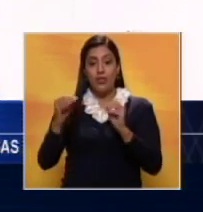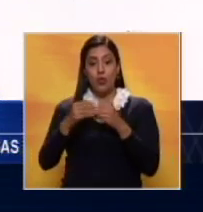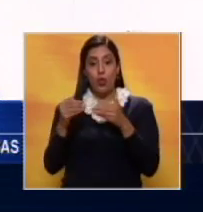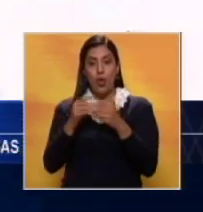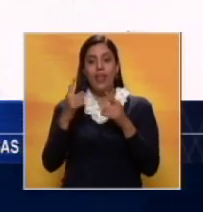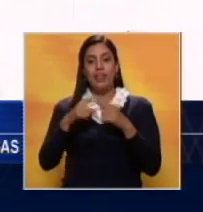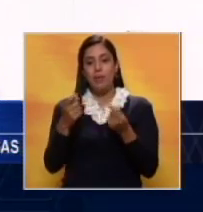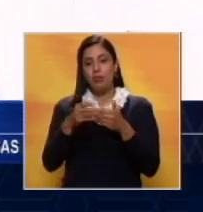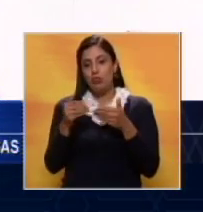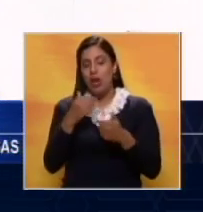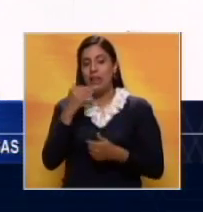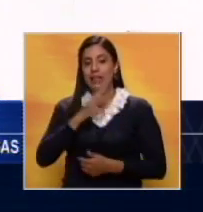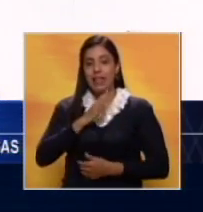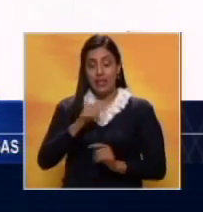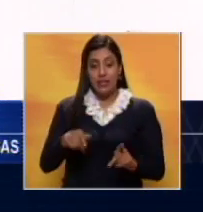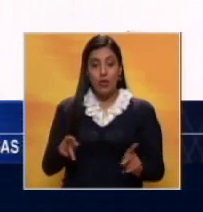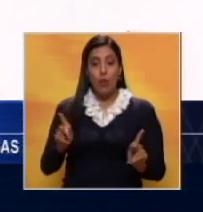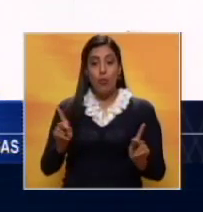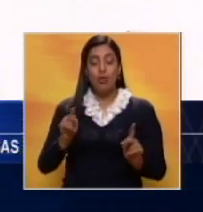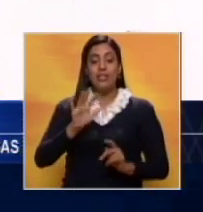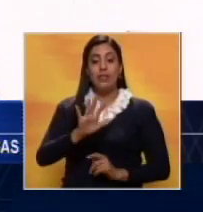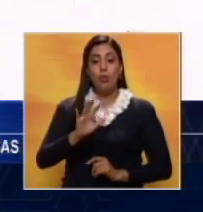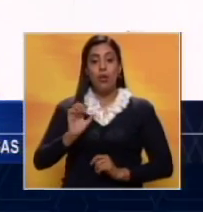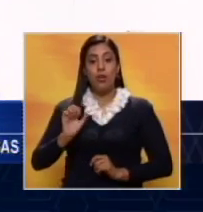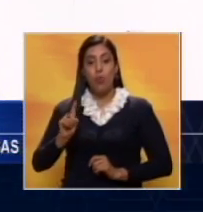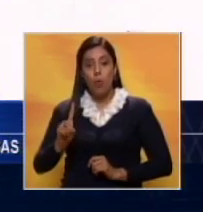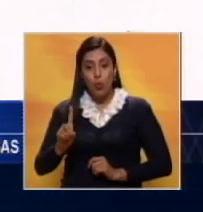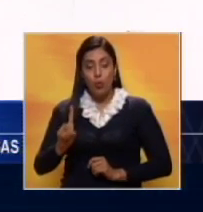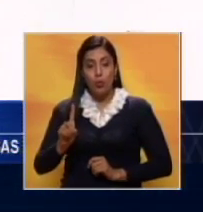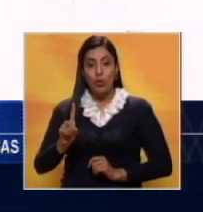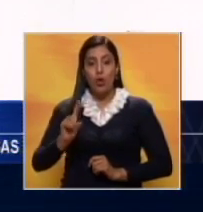divisas para materia prima, que se ubica en esta oportunidad en